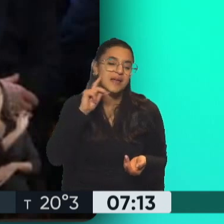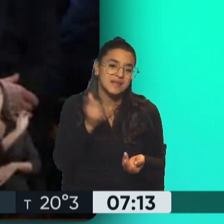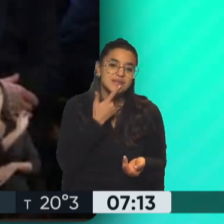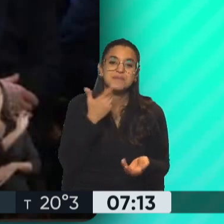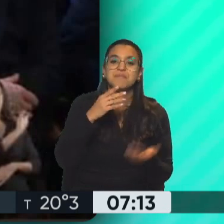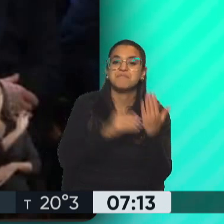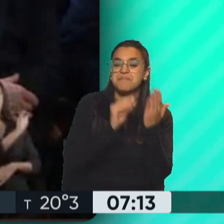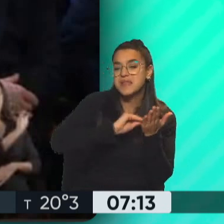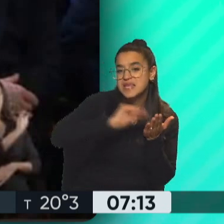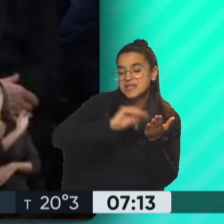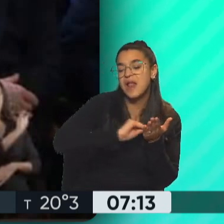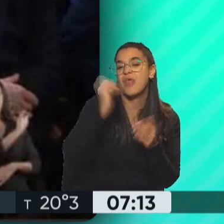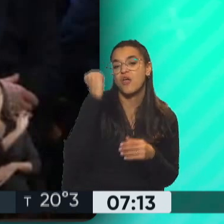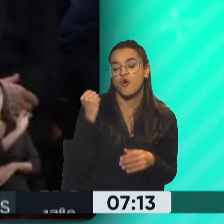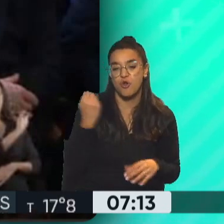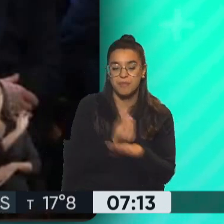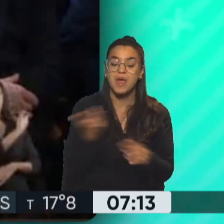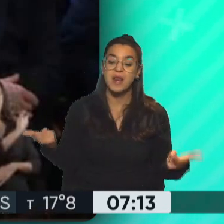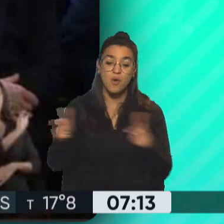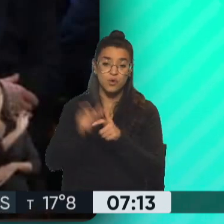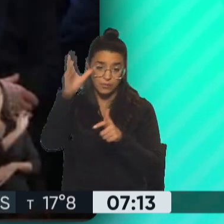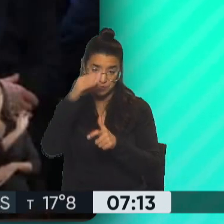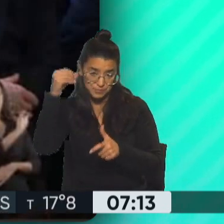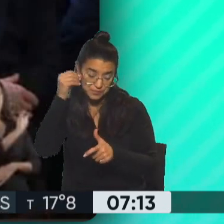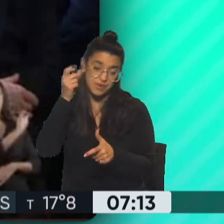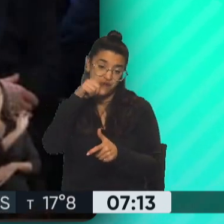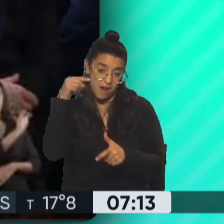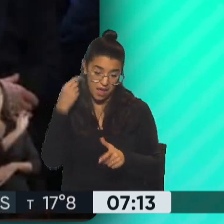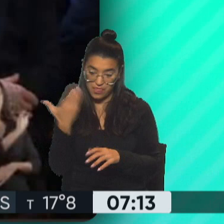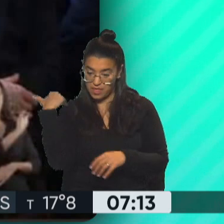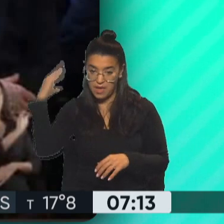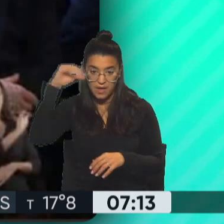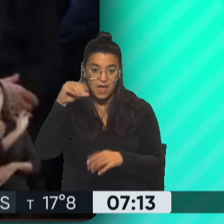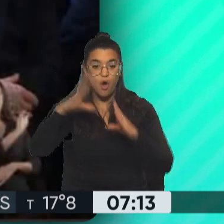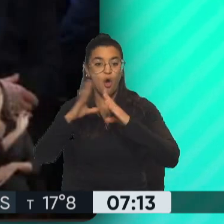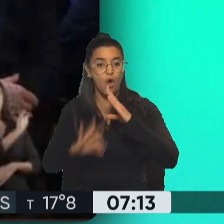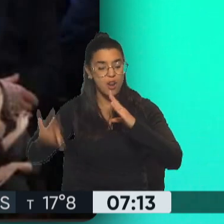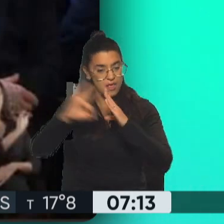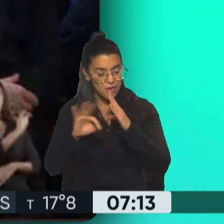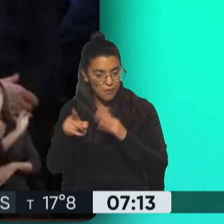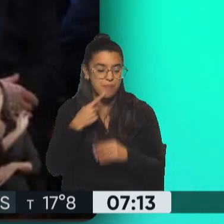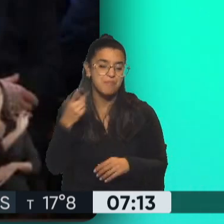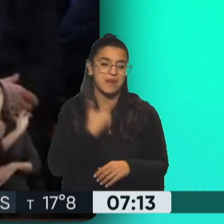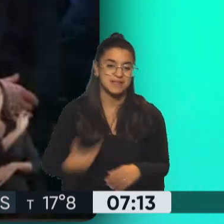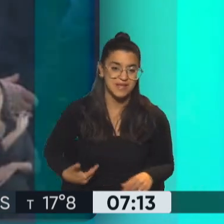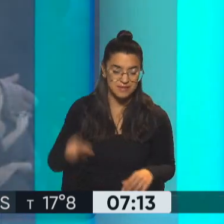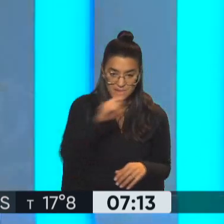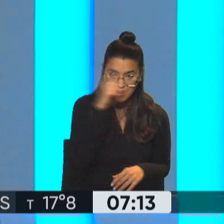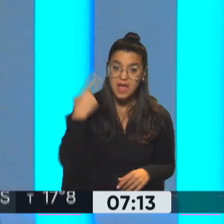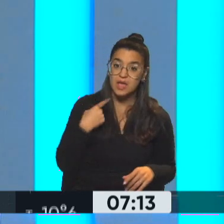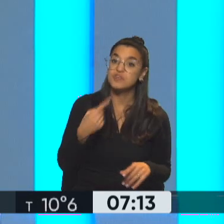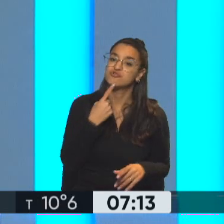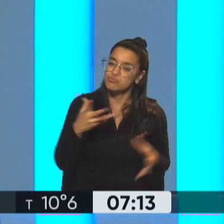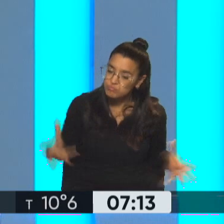de economía para destacar la reunión de cristina fernández de kirchner y alberto fernández en olivos el presidente de la nación es un espaldarazo